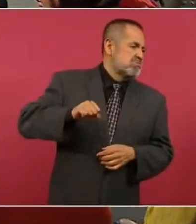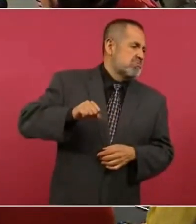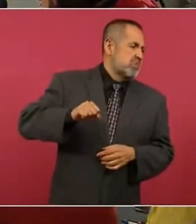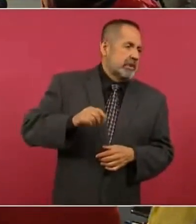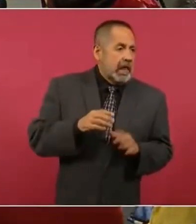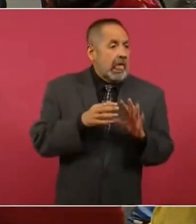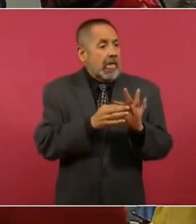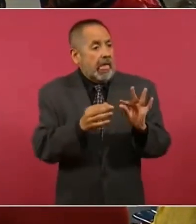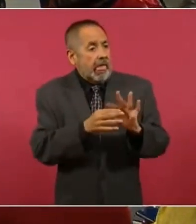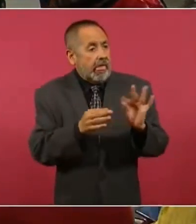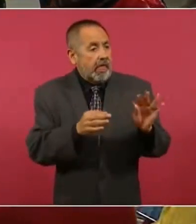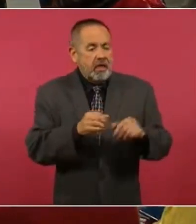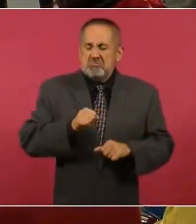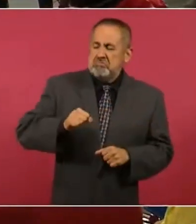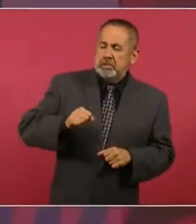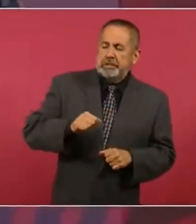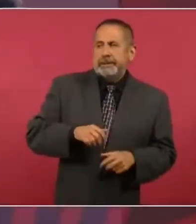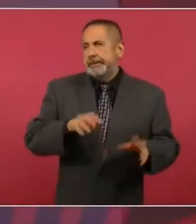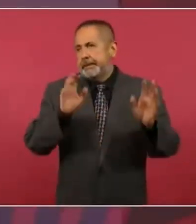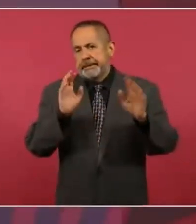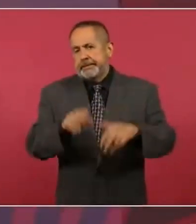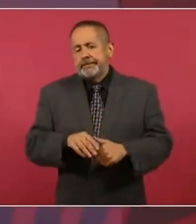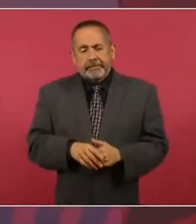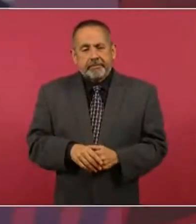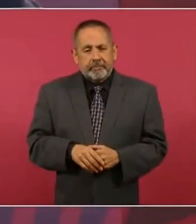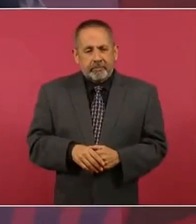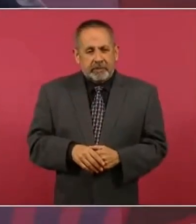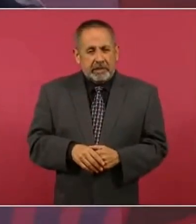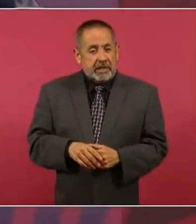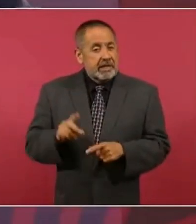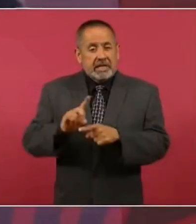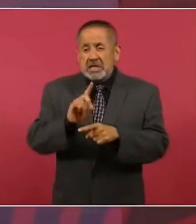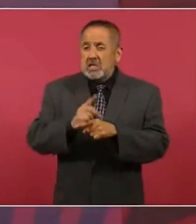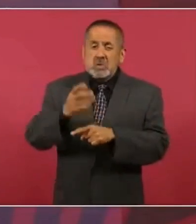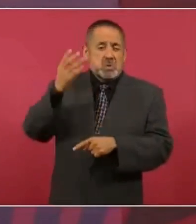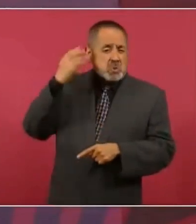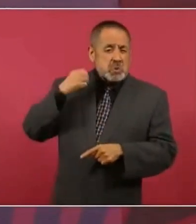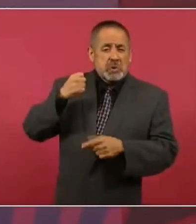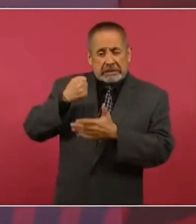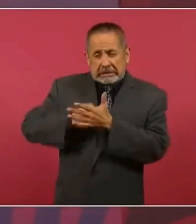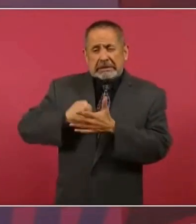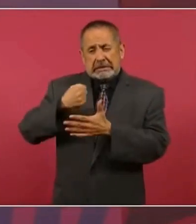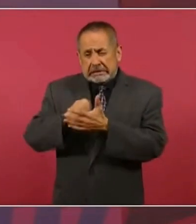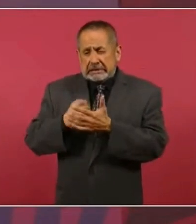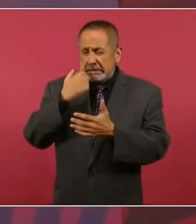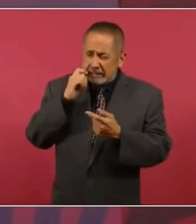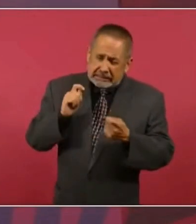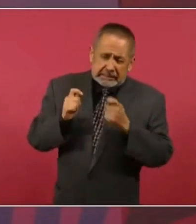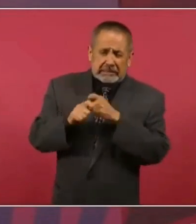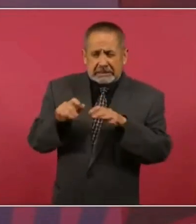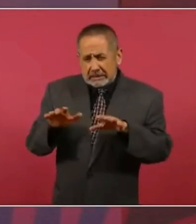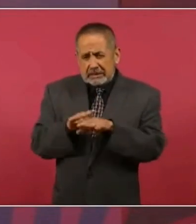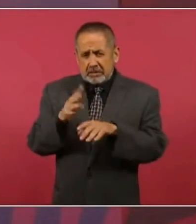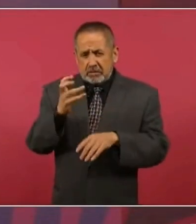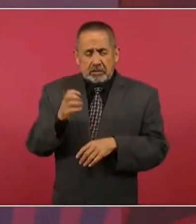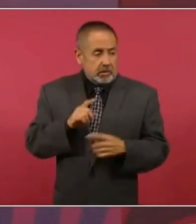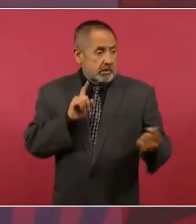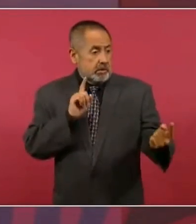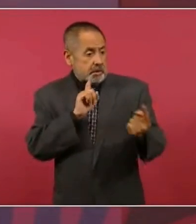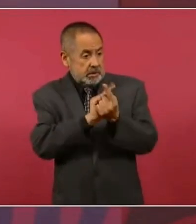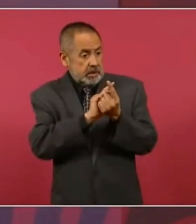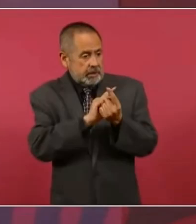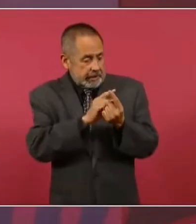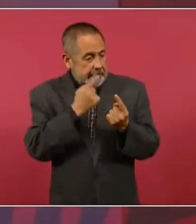Yo ya, desde que estábamos en la lucha para la transformación, cuando me encontraba yo una gente